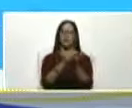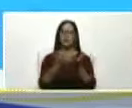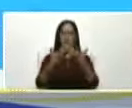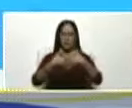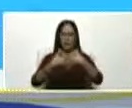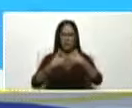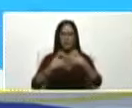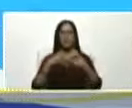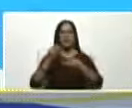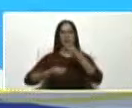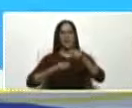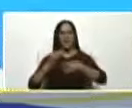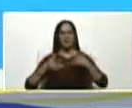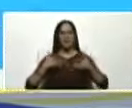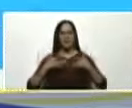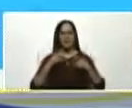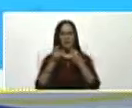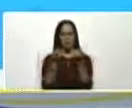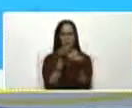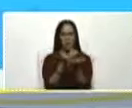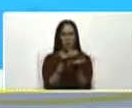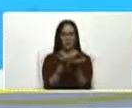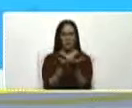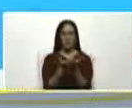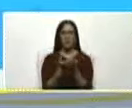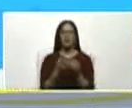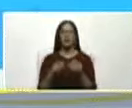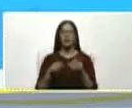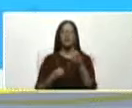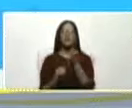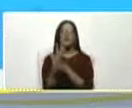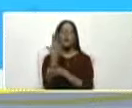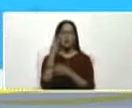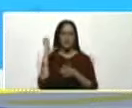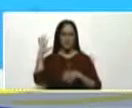que genera actividad económica, que florece el país.